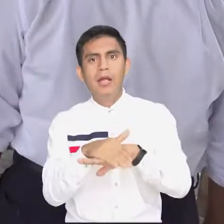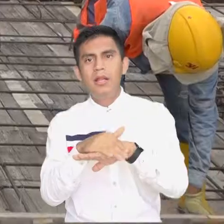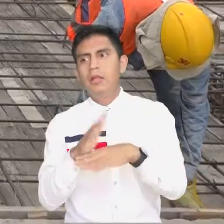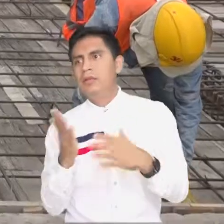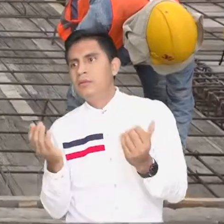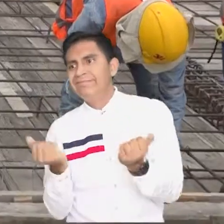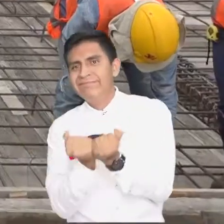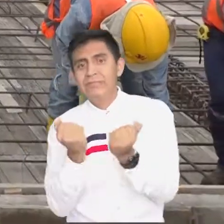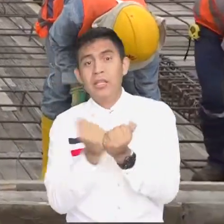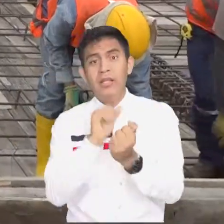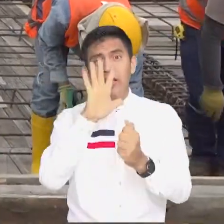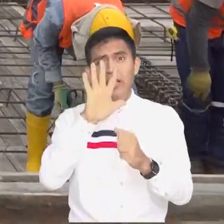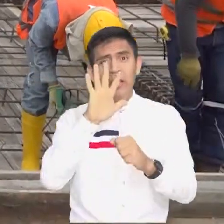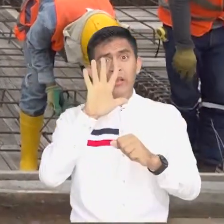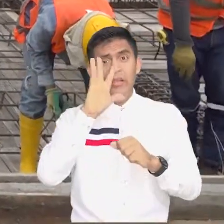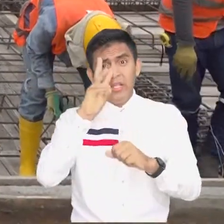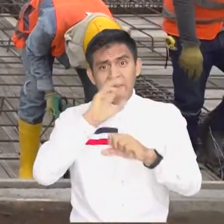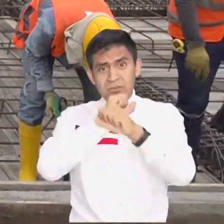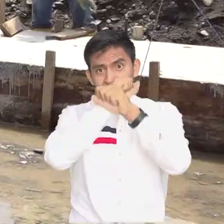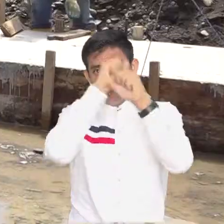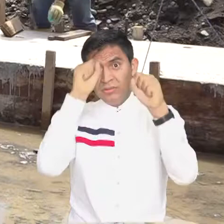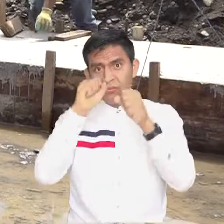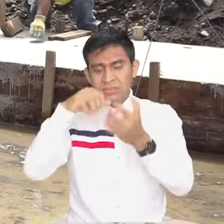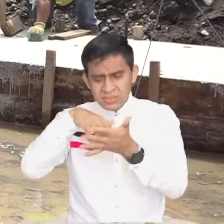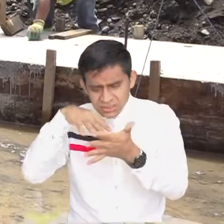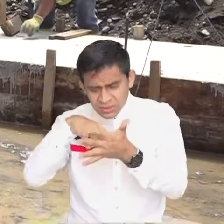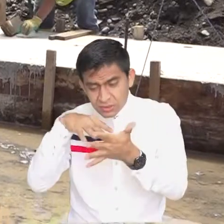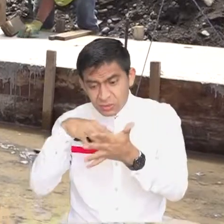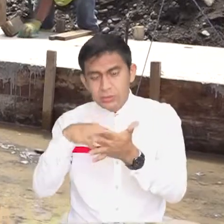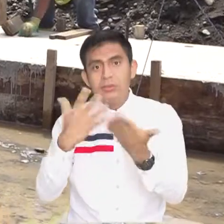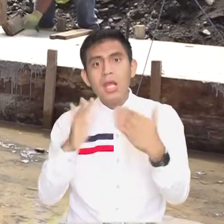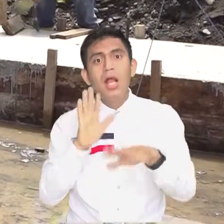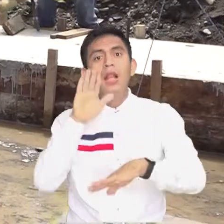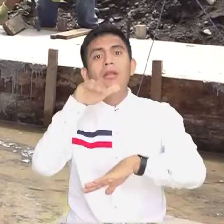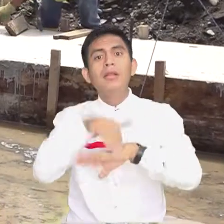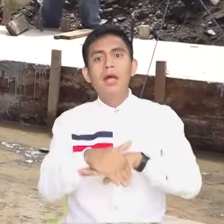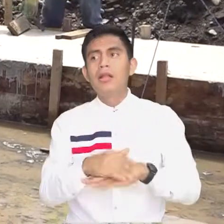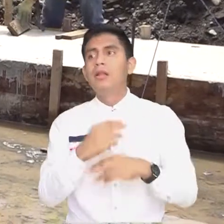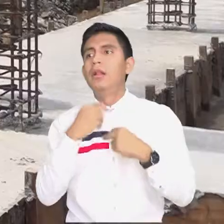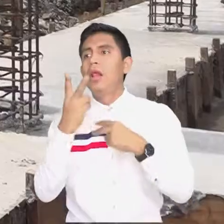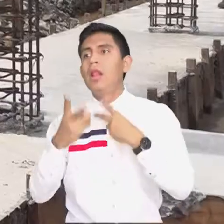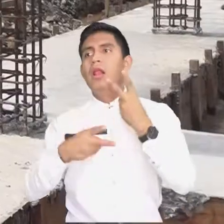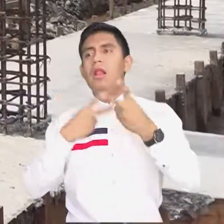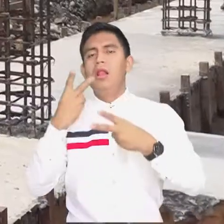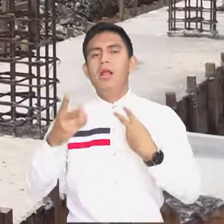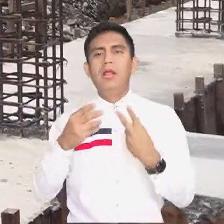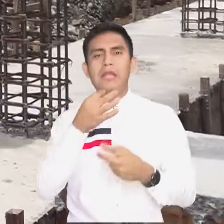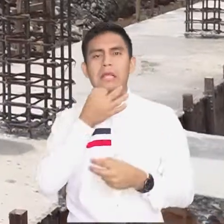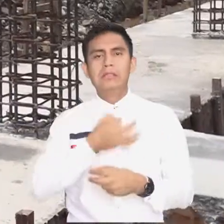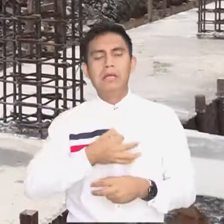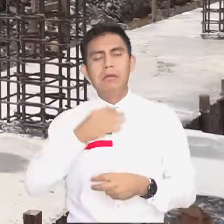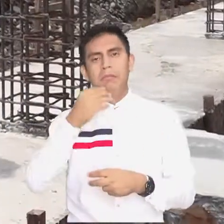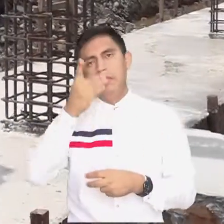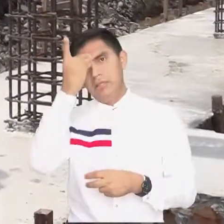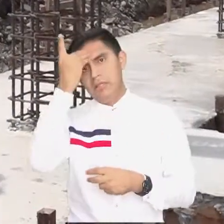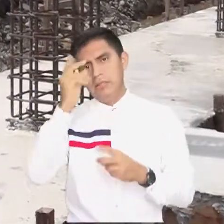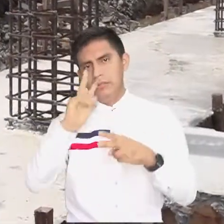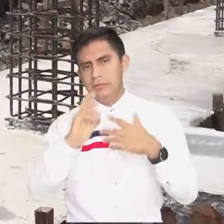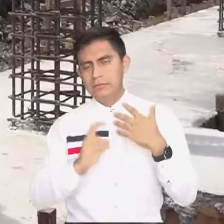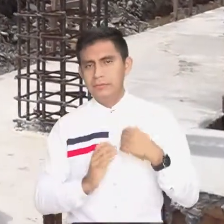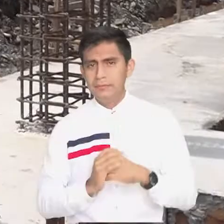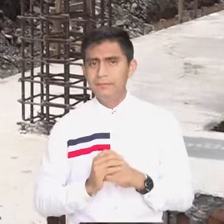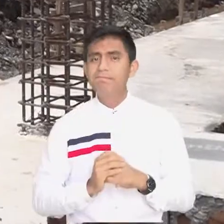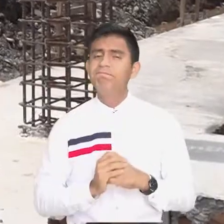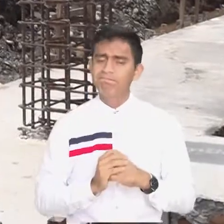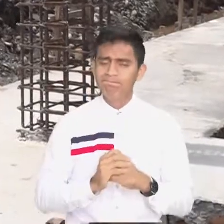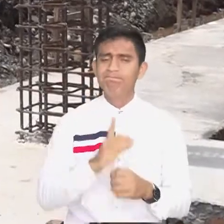era estudiar a las 5 o 6 de la mañana, aprenderse y por la tarde dar sus lecciones.